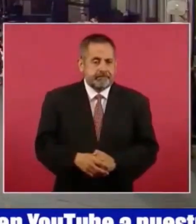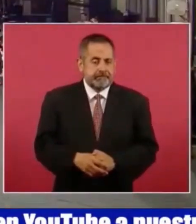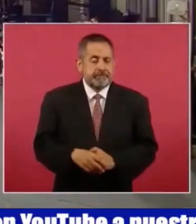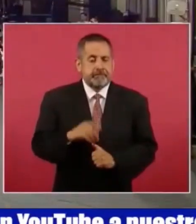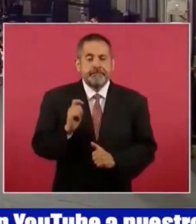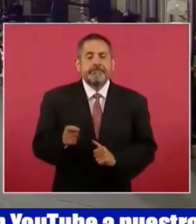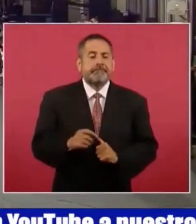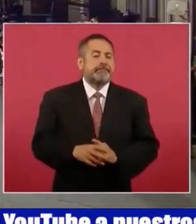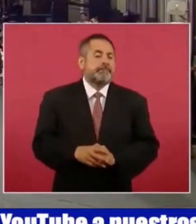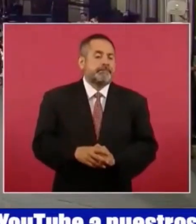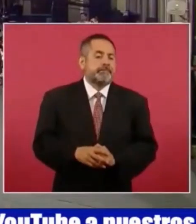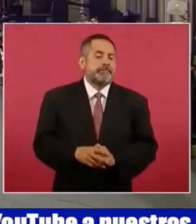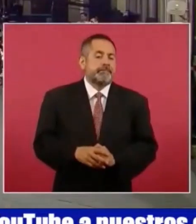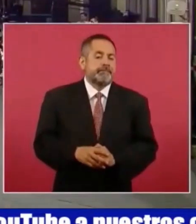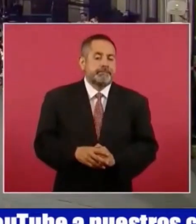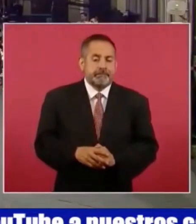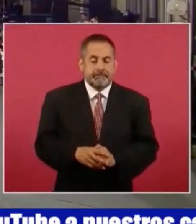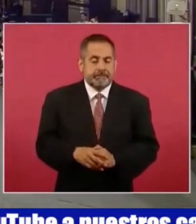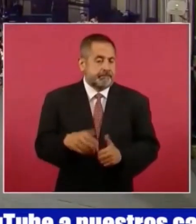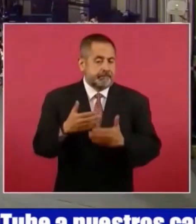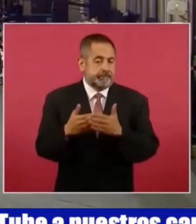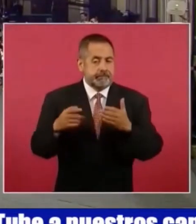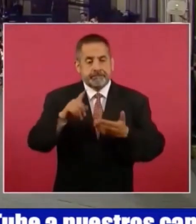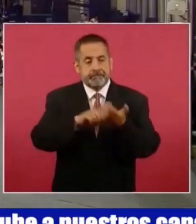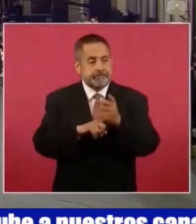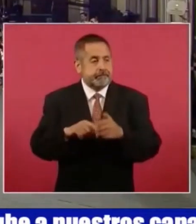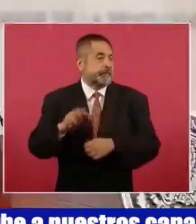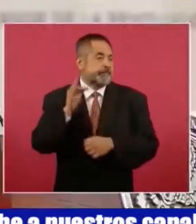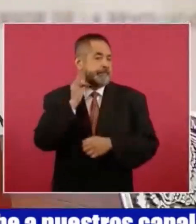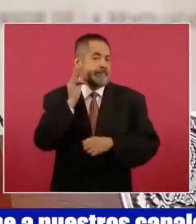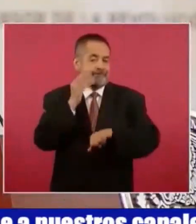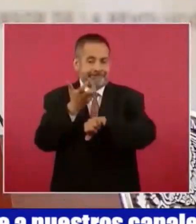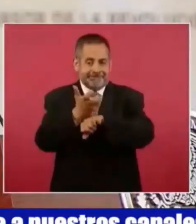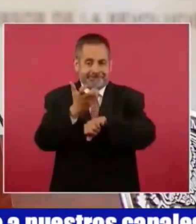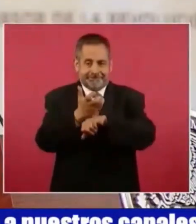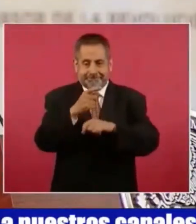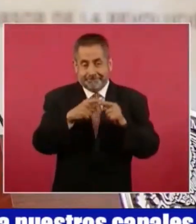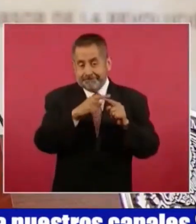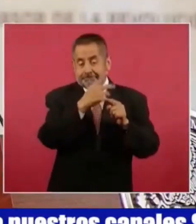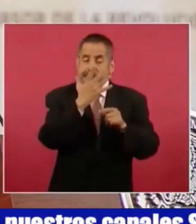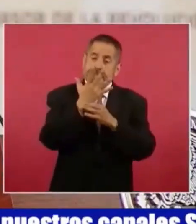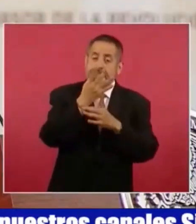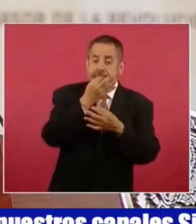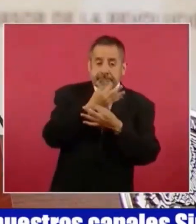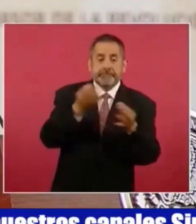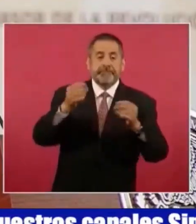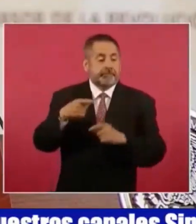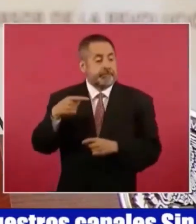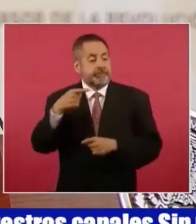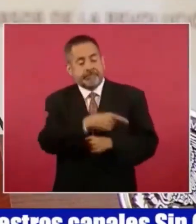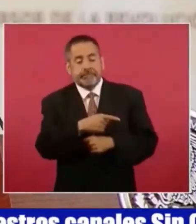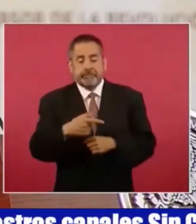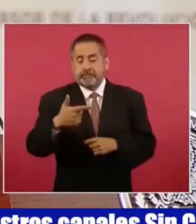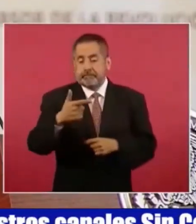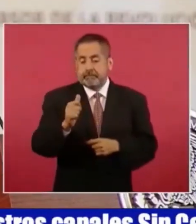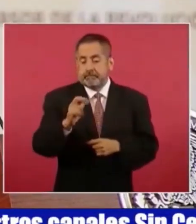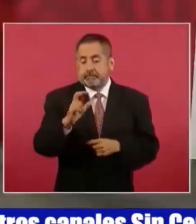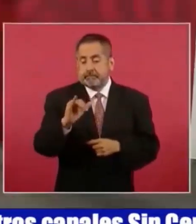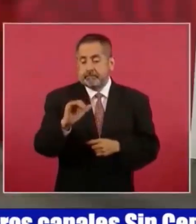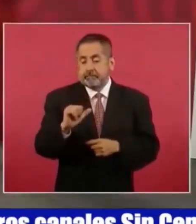que los fiscales de Estados Unidos declaran que García Luna